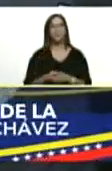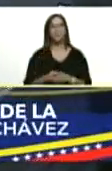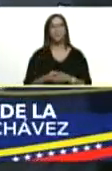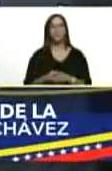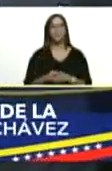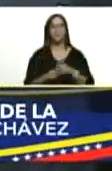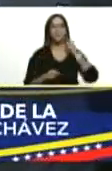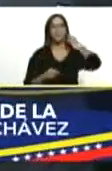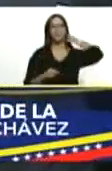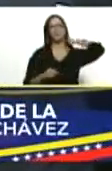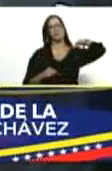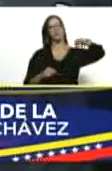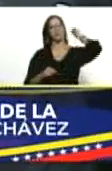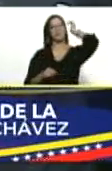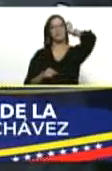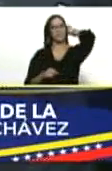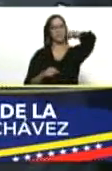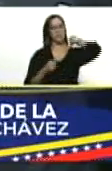¿A cuántas cosas, pues?